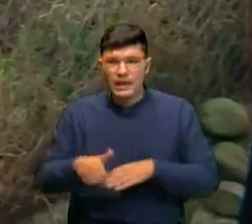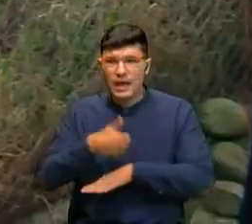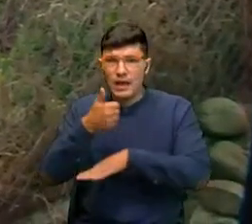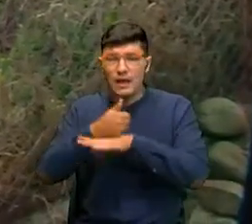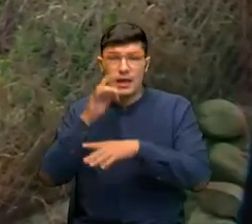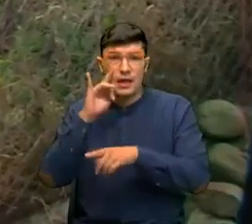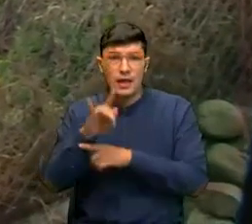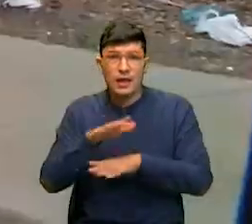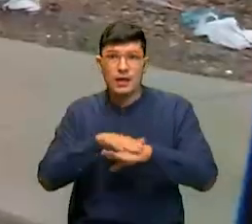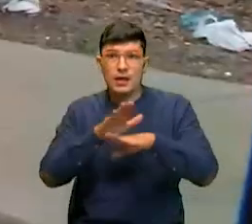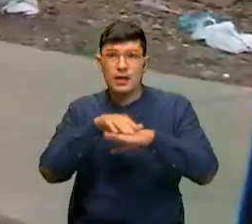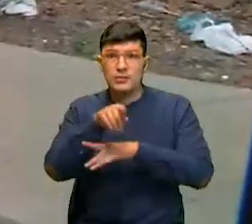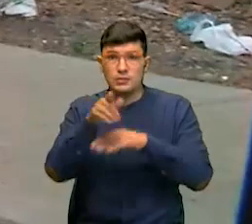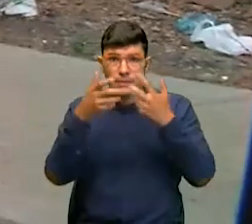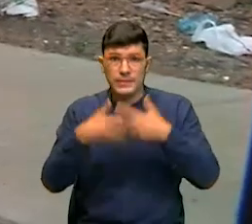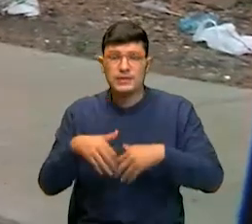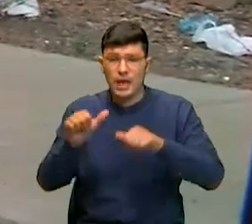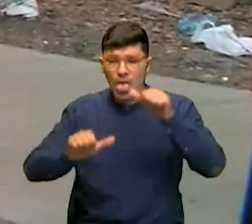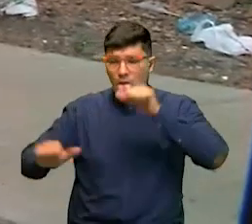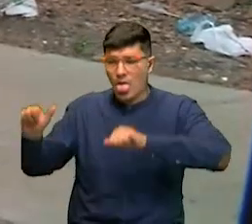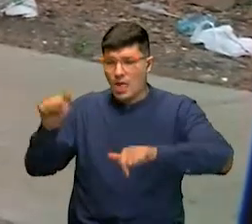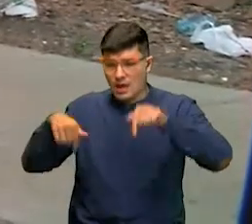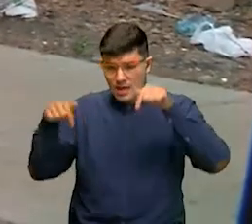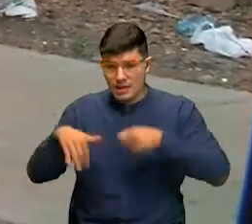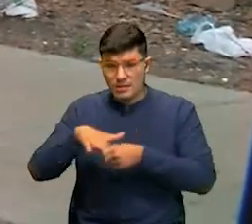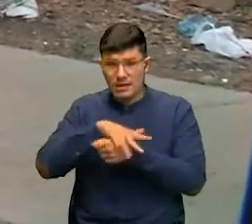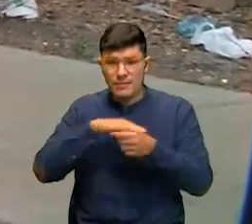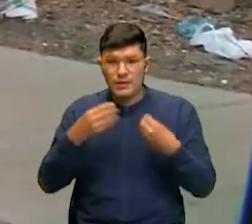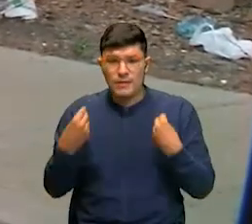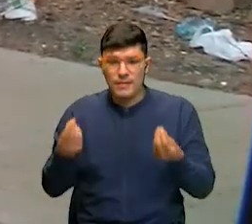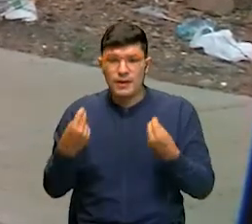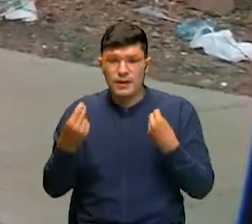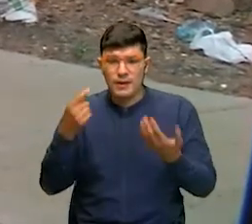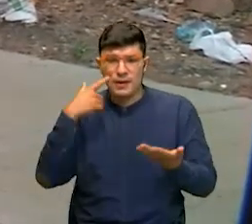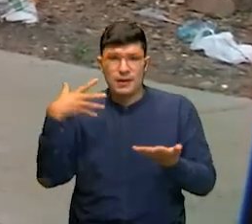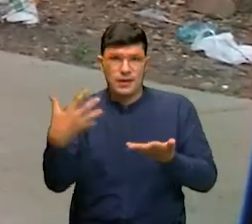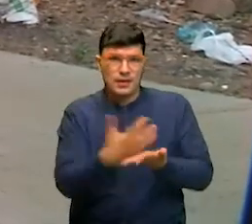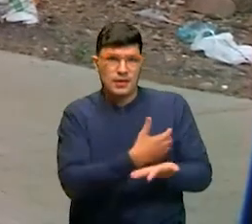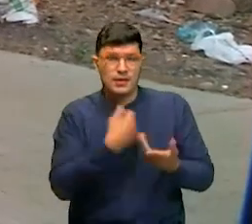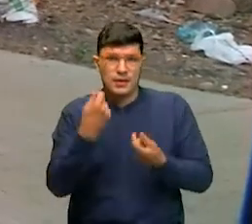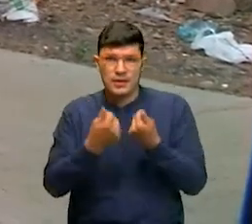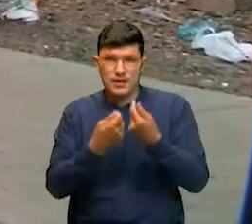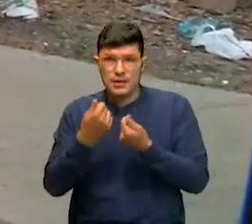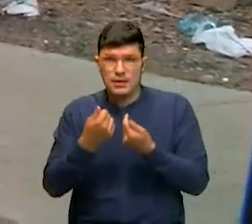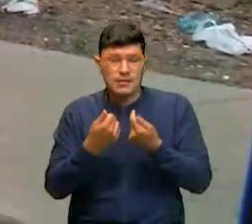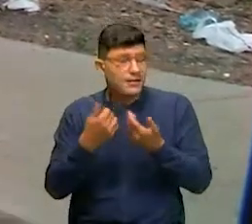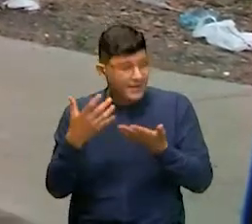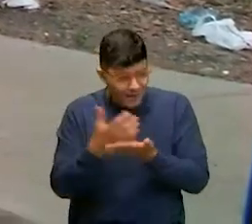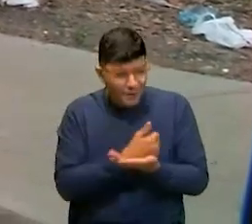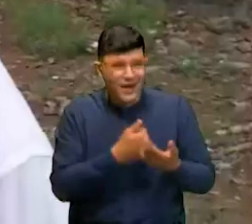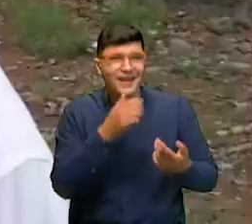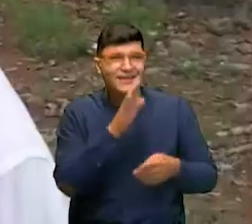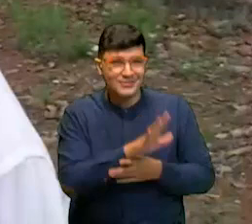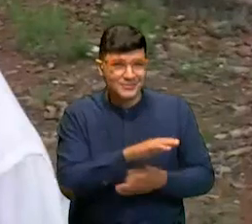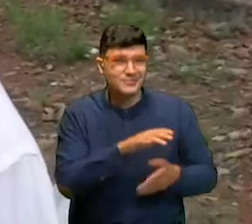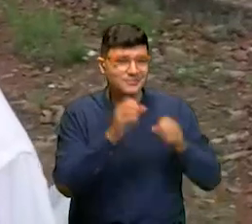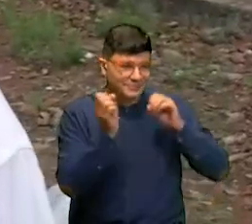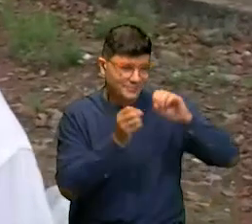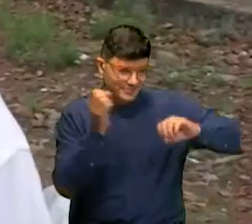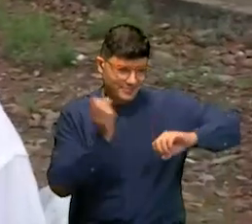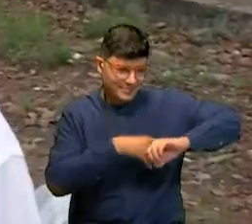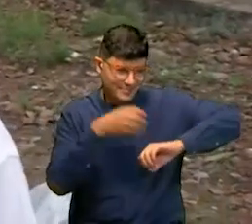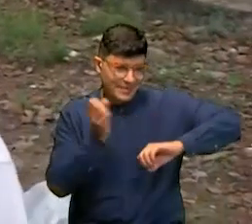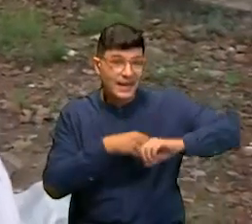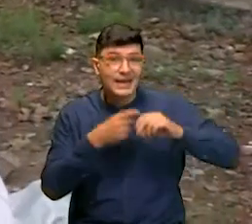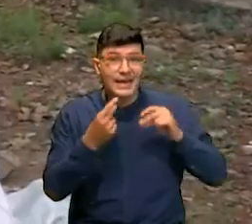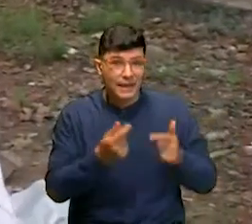hace el llamado a la empresa de aseo que opera en el barrio para que recoja los escombros cuanto antes a contaminación para el medio ambiente primero